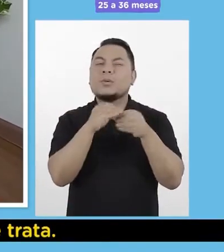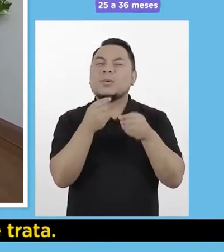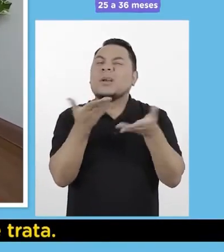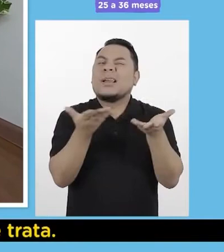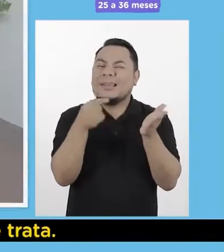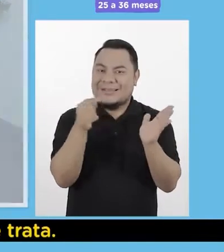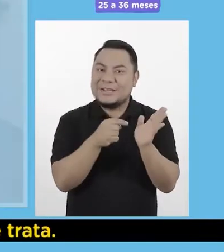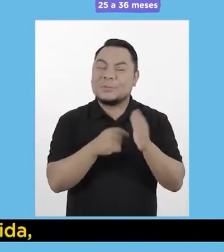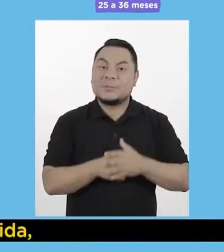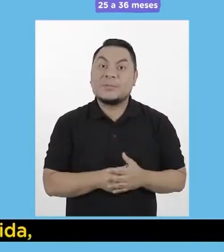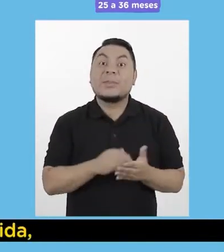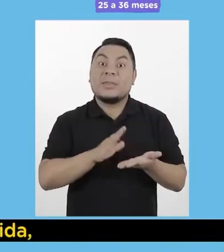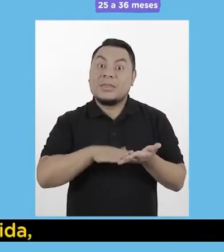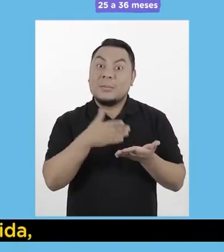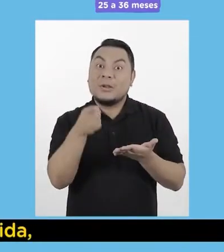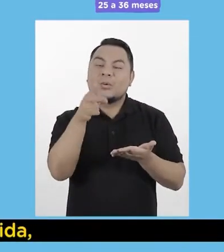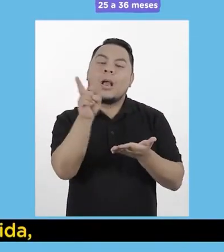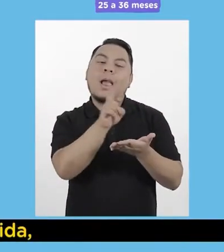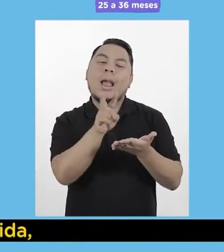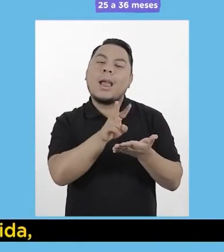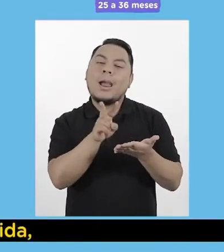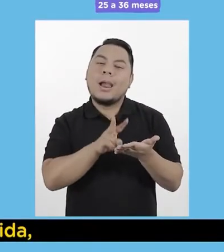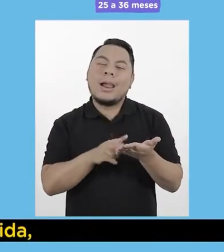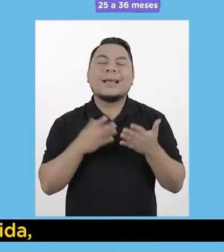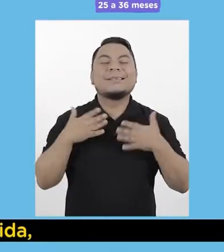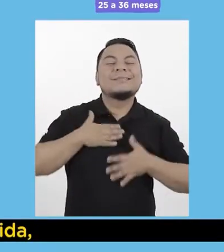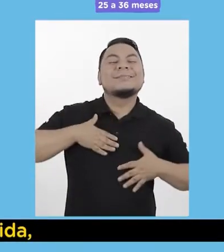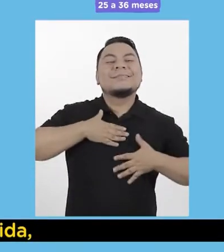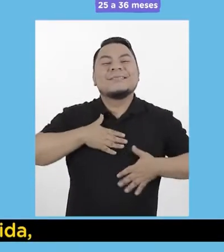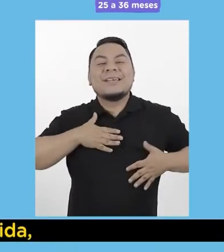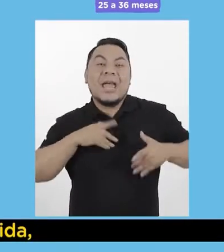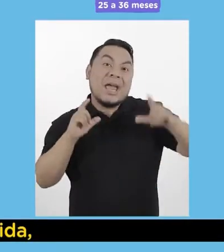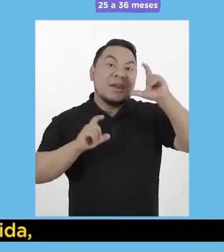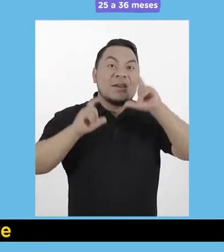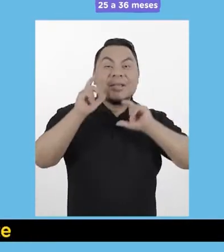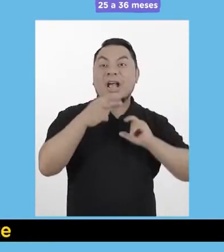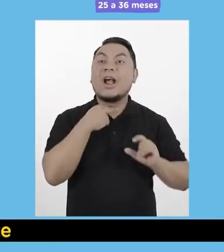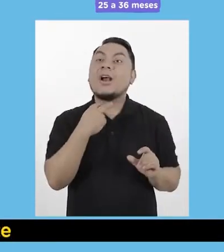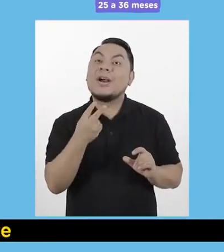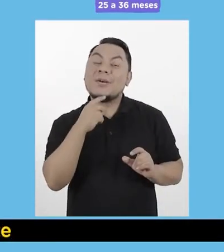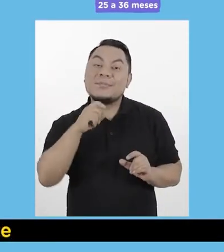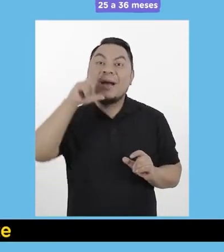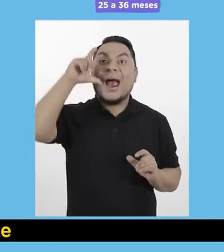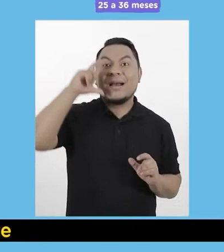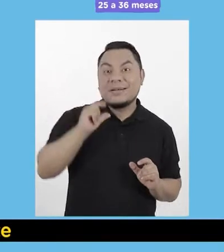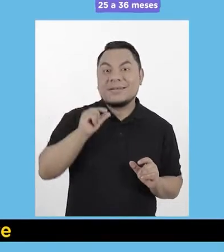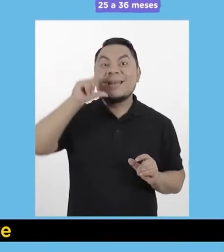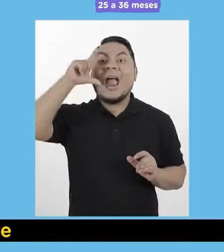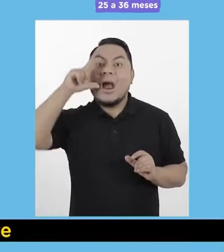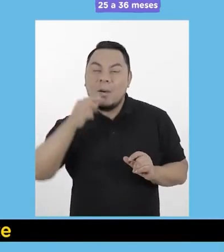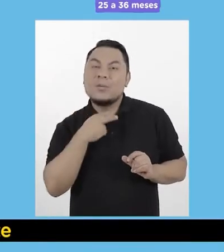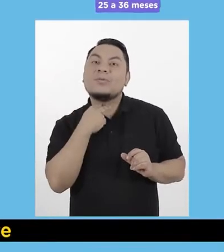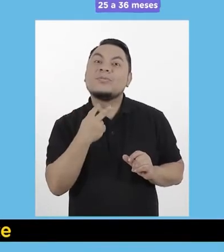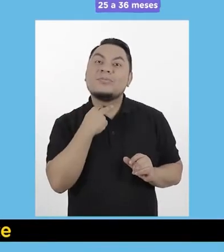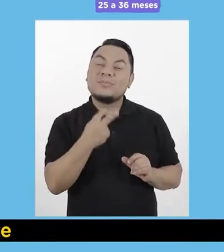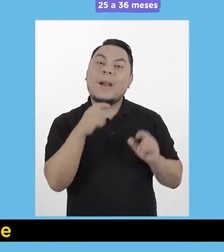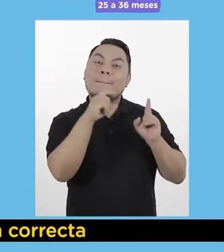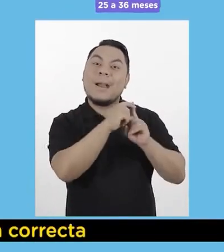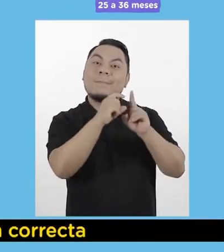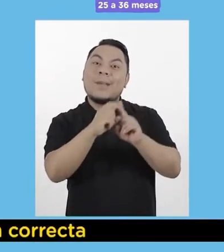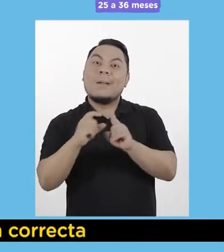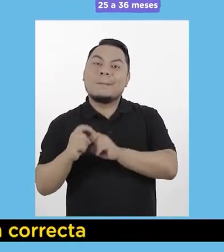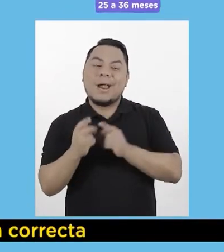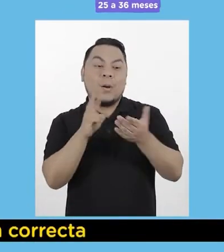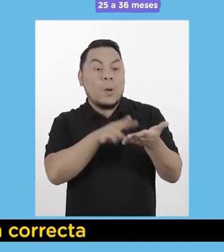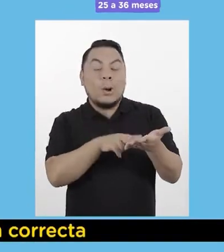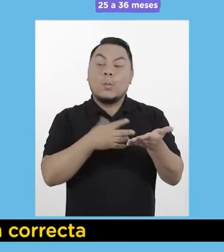trata. Léele el cuento de forma divertida, pronunciando adecuadamente